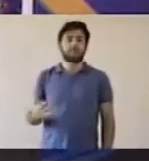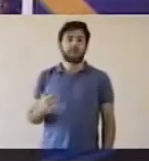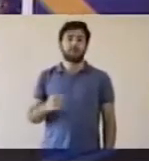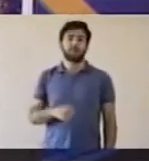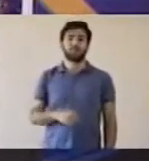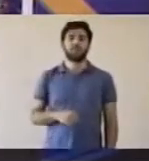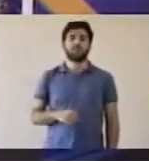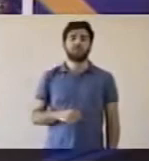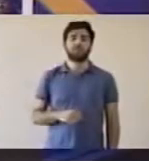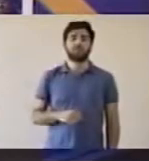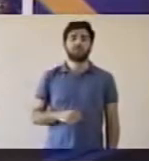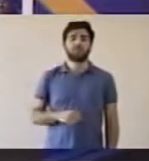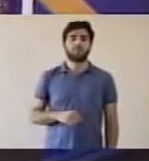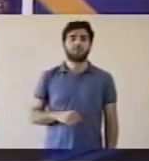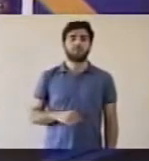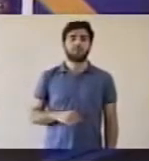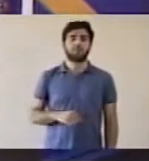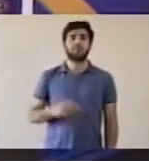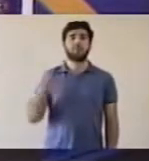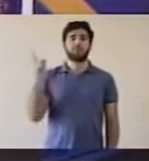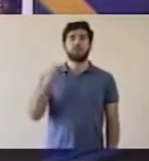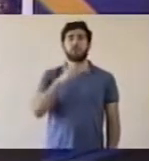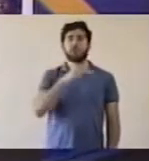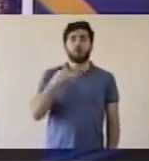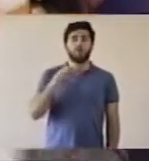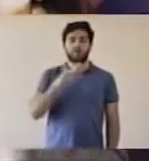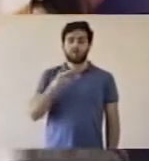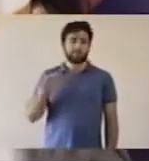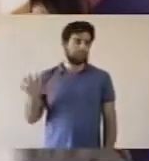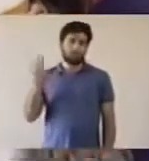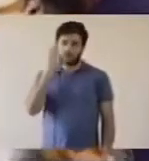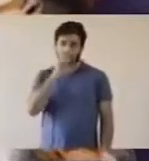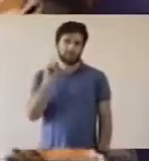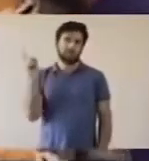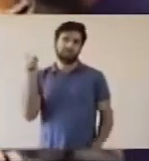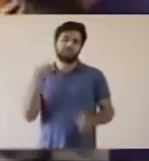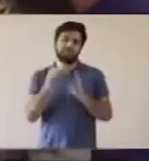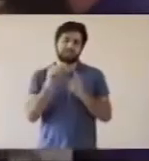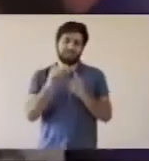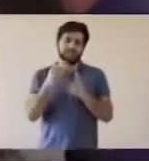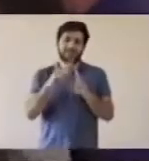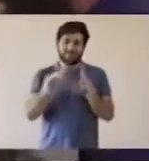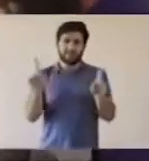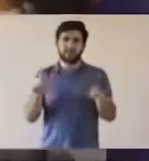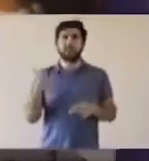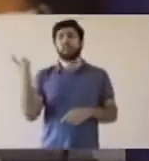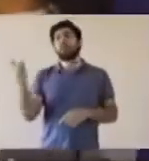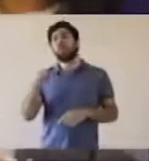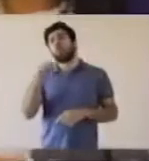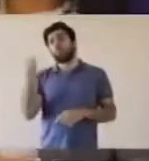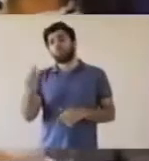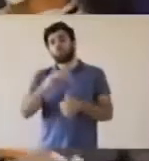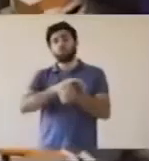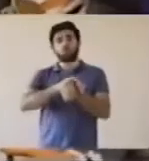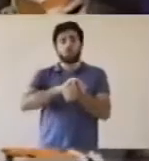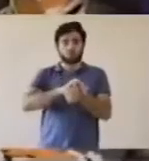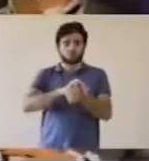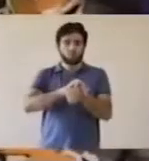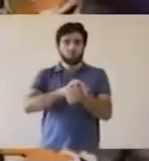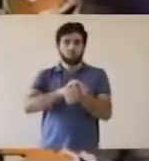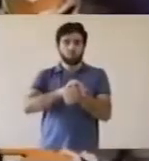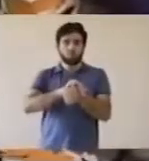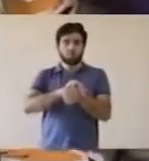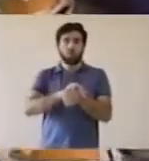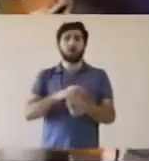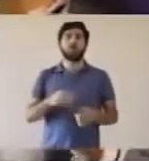Sema. Digámoslo nuevamente, Sema. Perfecto. Tenemos una tortuga, que